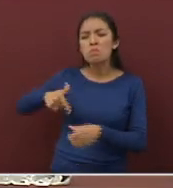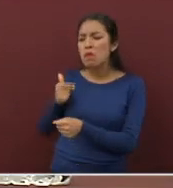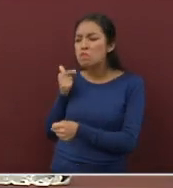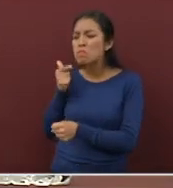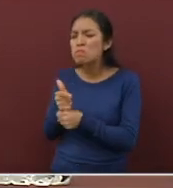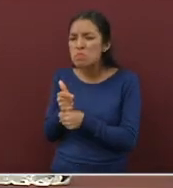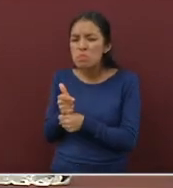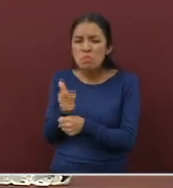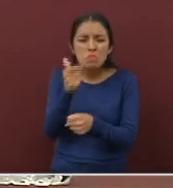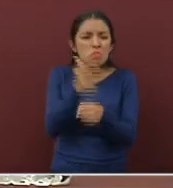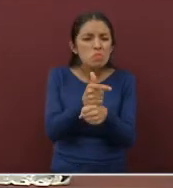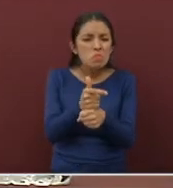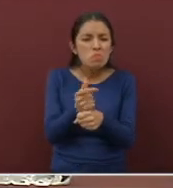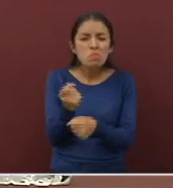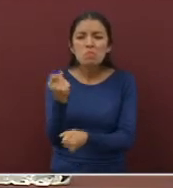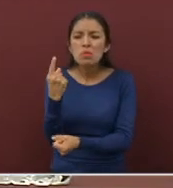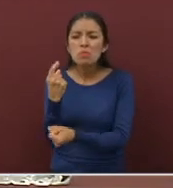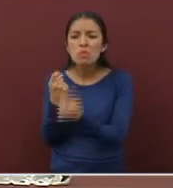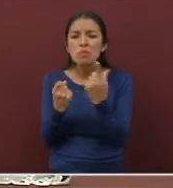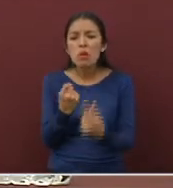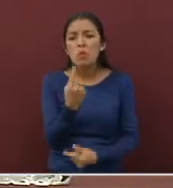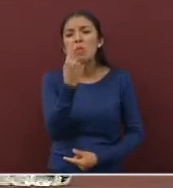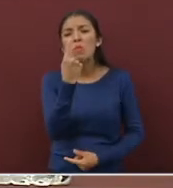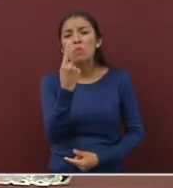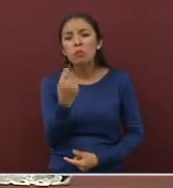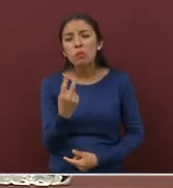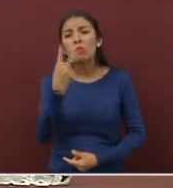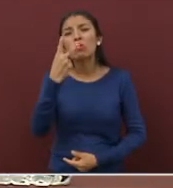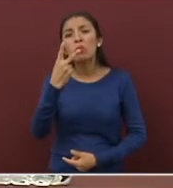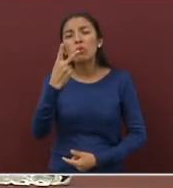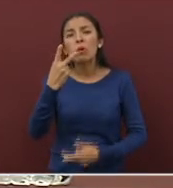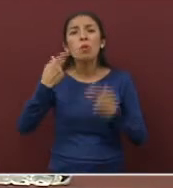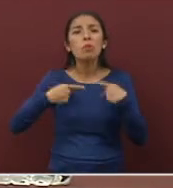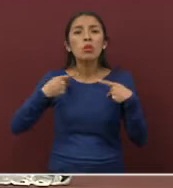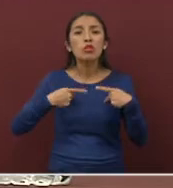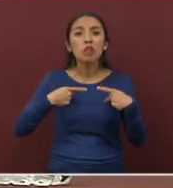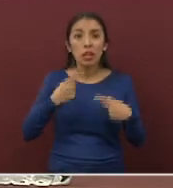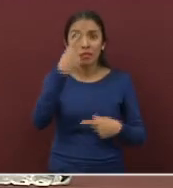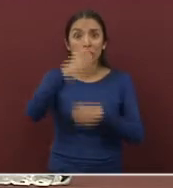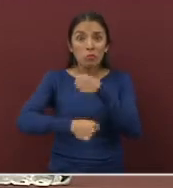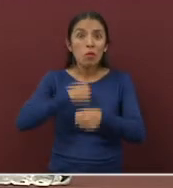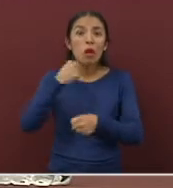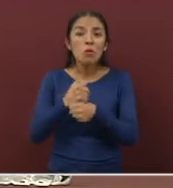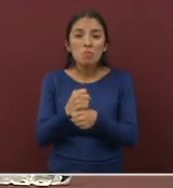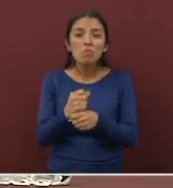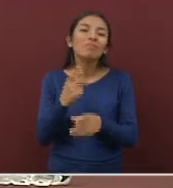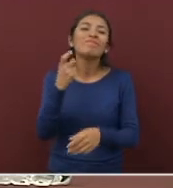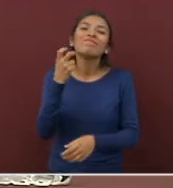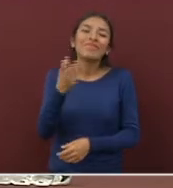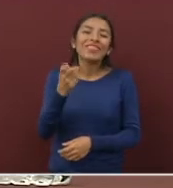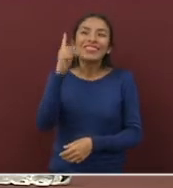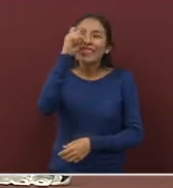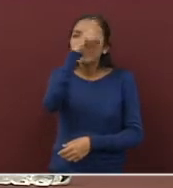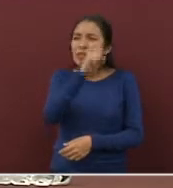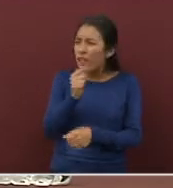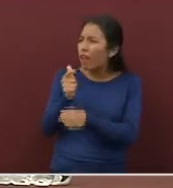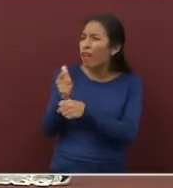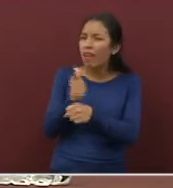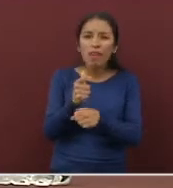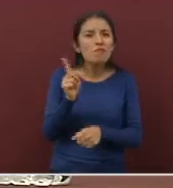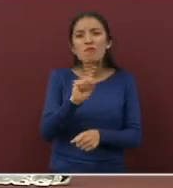1 a 2 casos por año por eso es que ustedes no lo detectan los cuales estos casos han sido bien